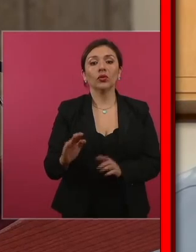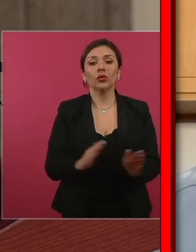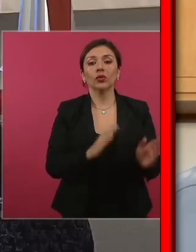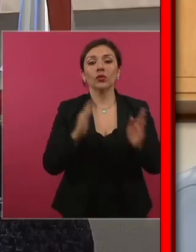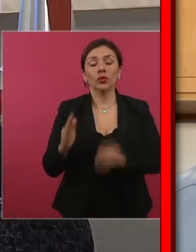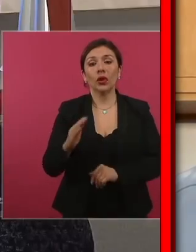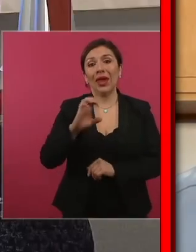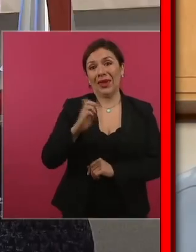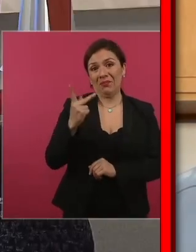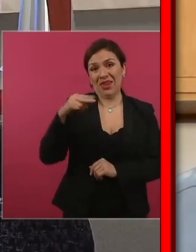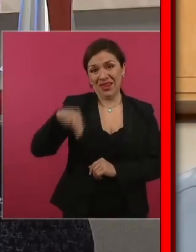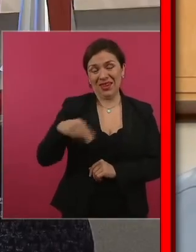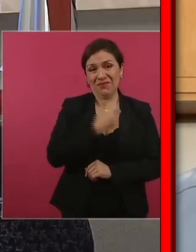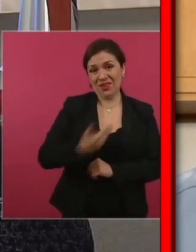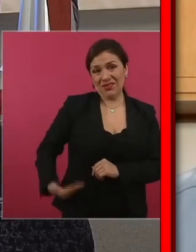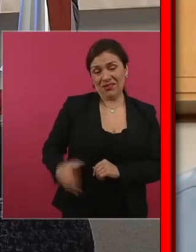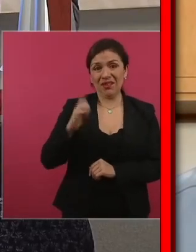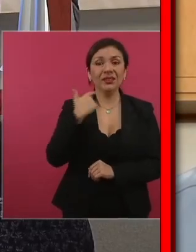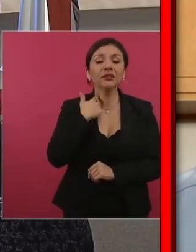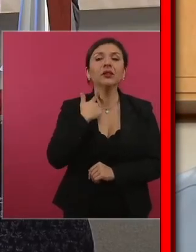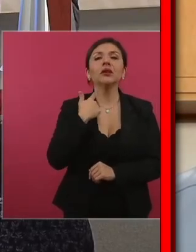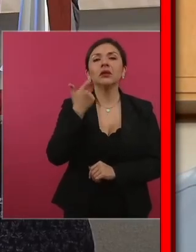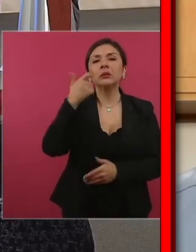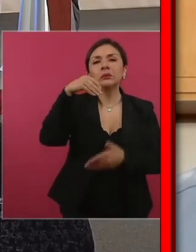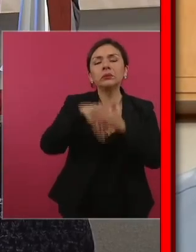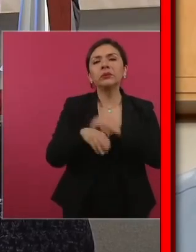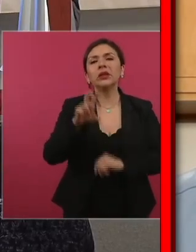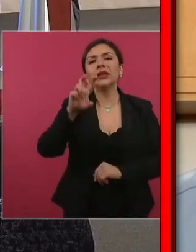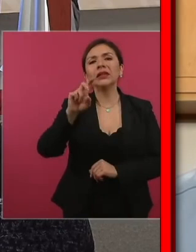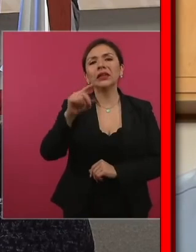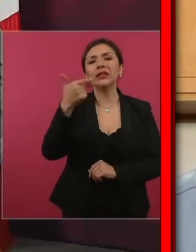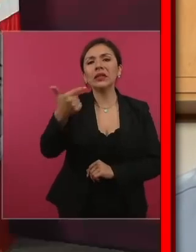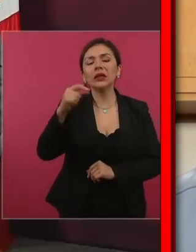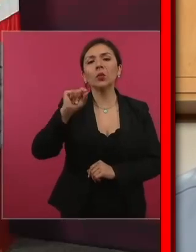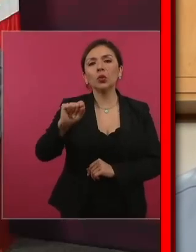el licenciado Peña Nieto una devaluación de 37.2